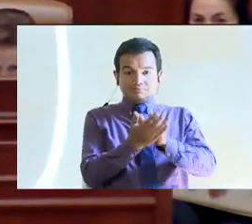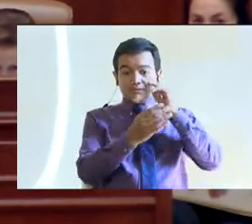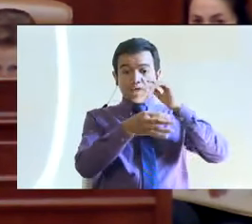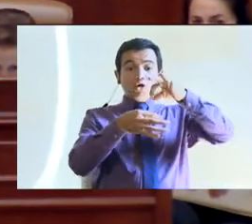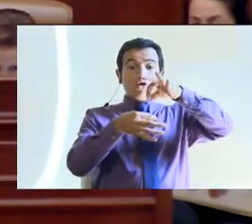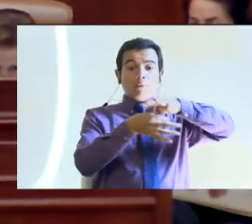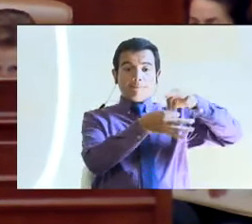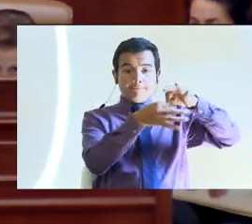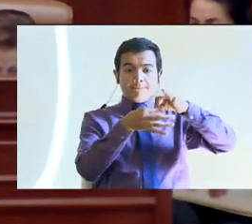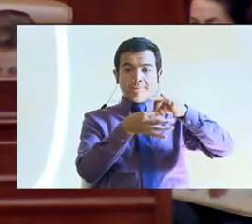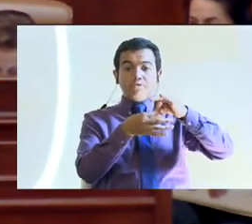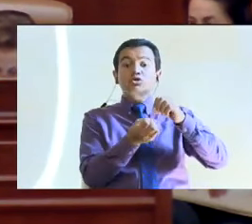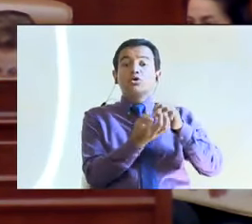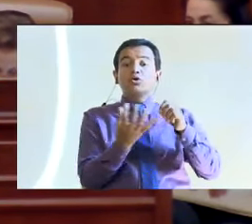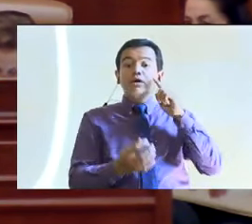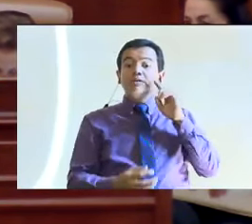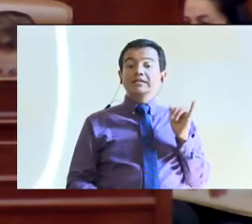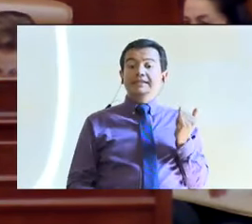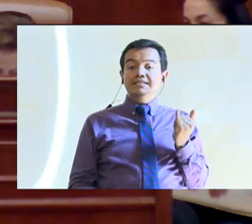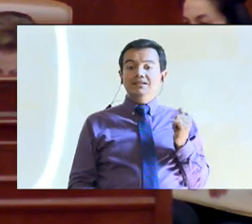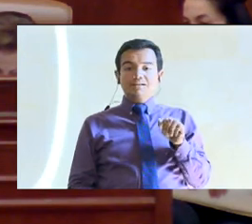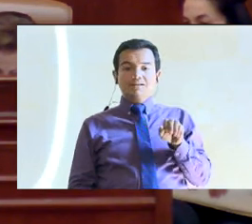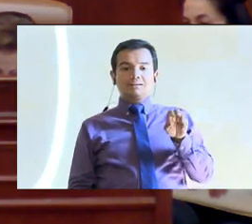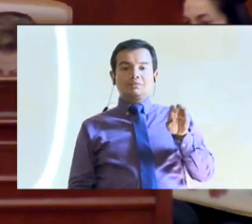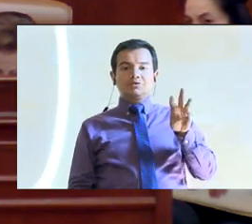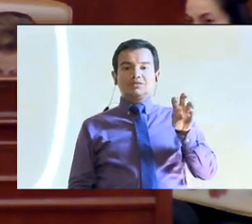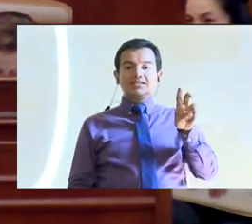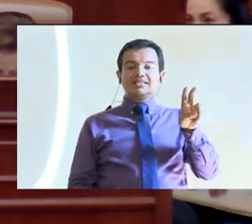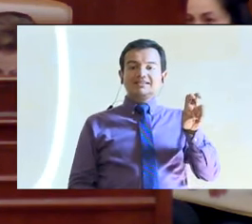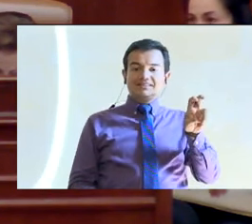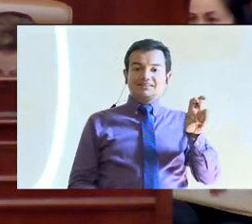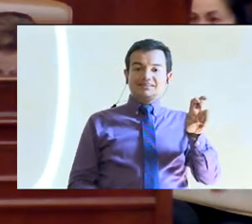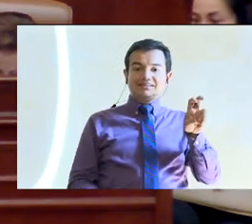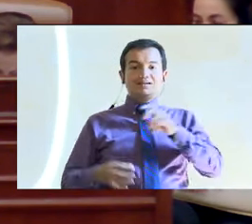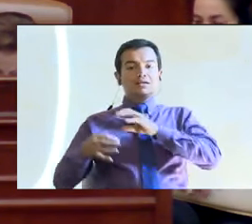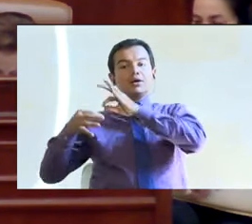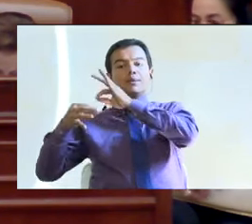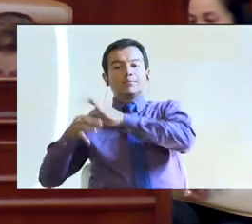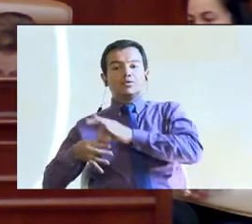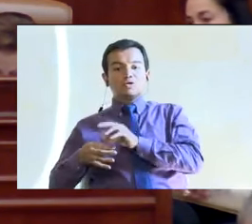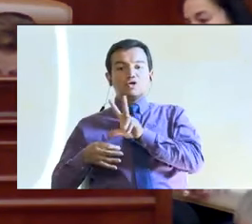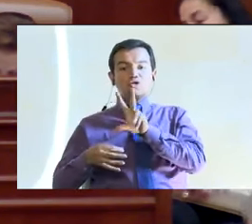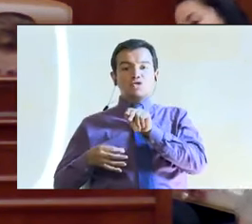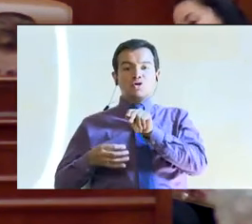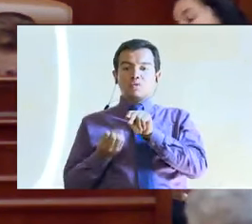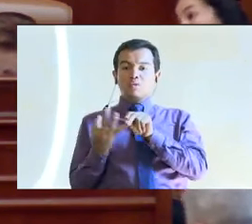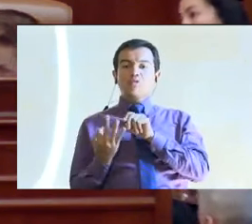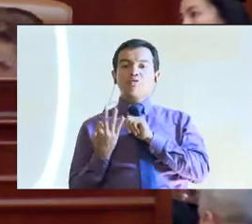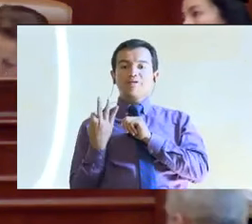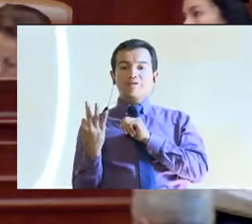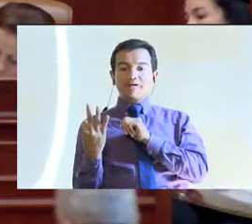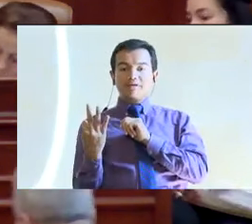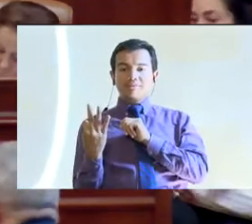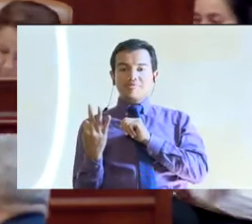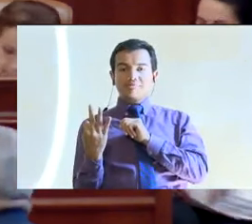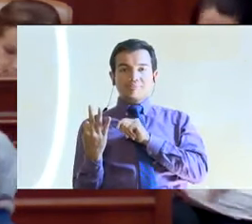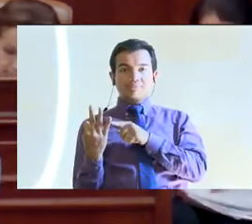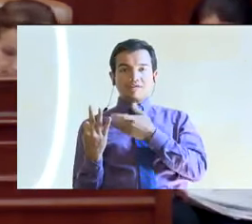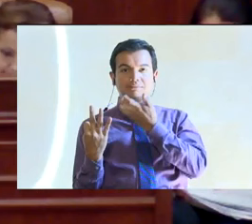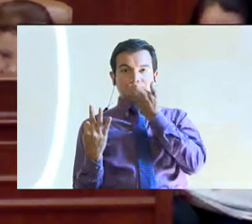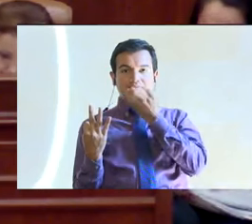de 87 votos por el no tres votos electrónicos ninguno manual para un total por el no de tres